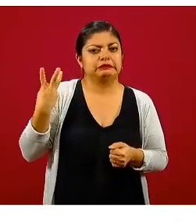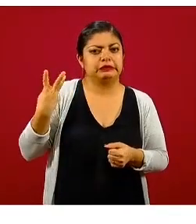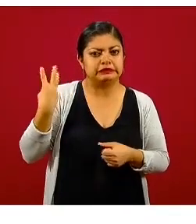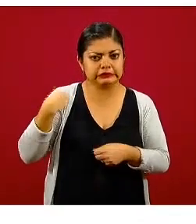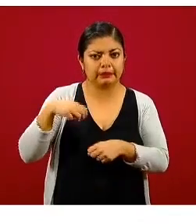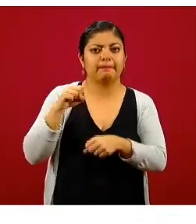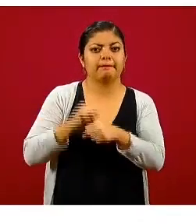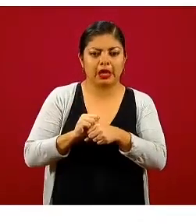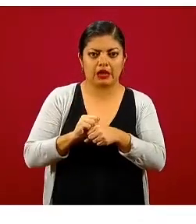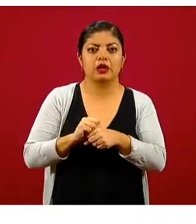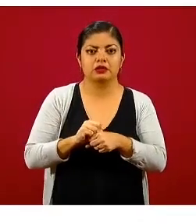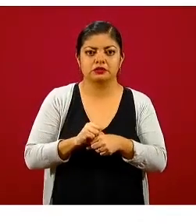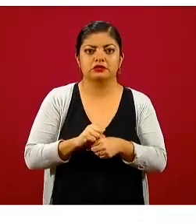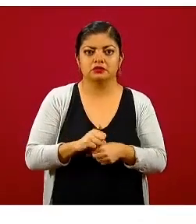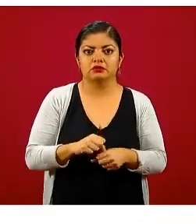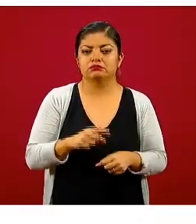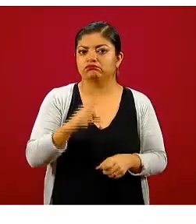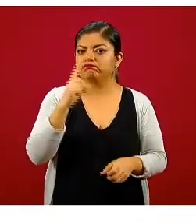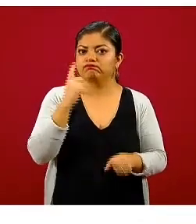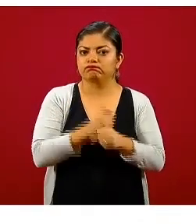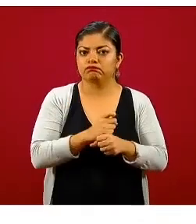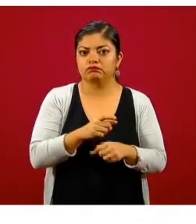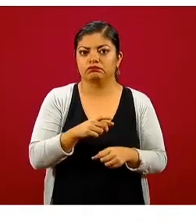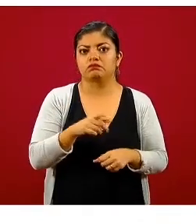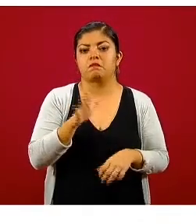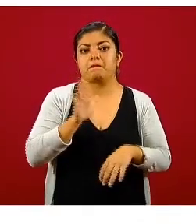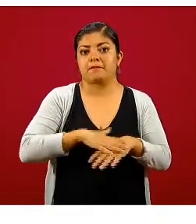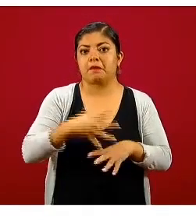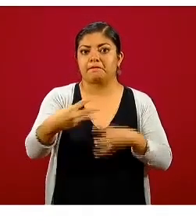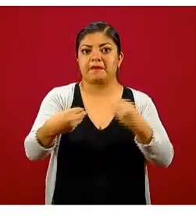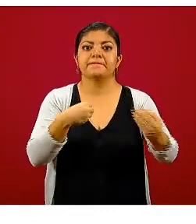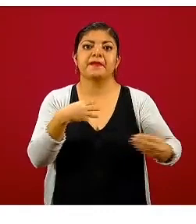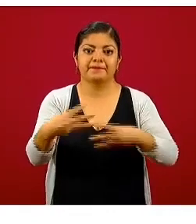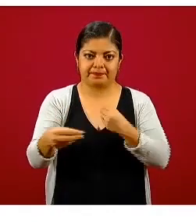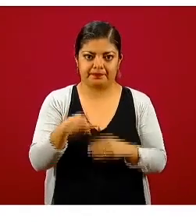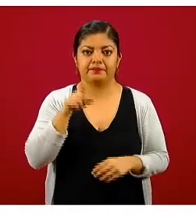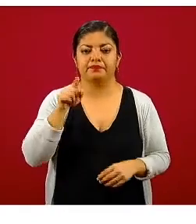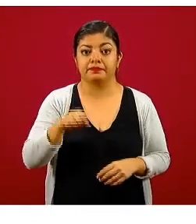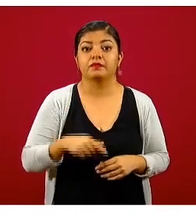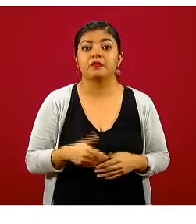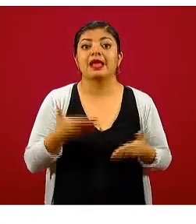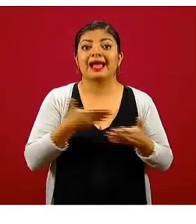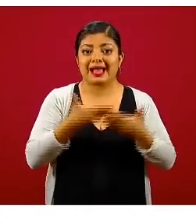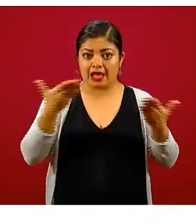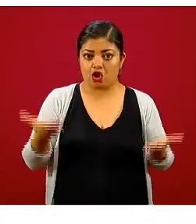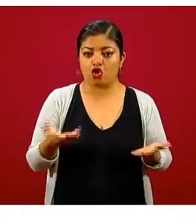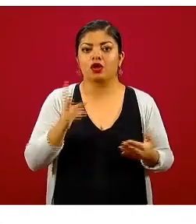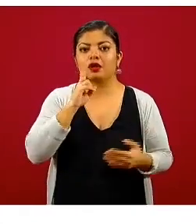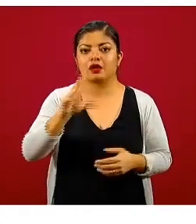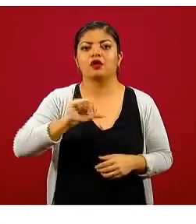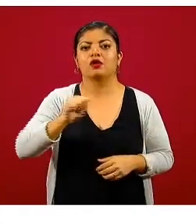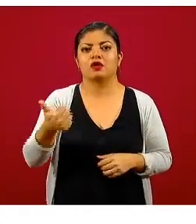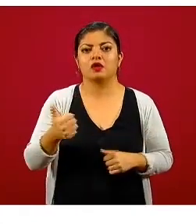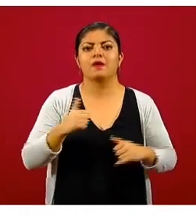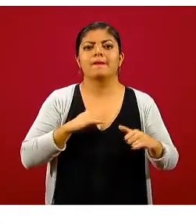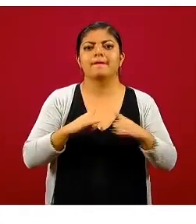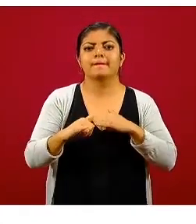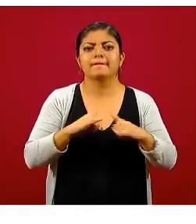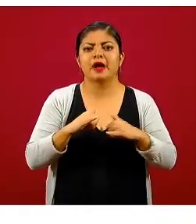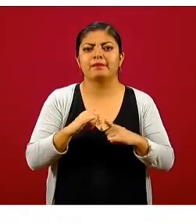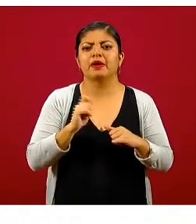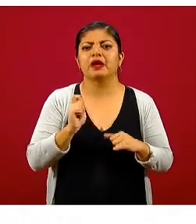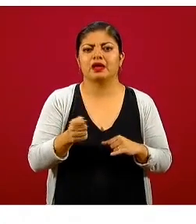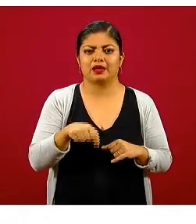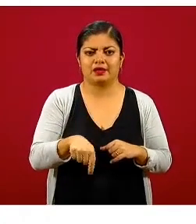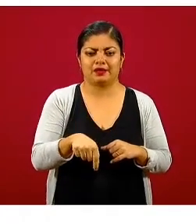han mostrado la mayor intensidad de la transmisión. Pero ahora veamos entonces el mapa de la epidemia activa